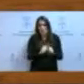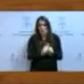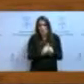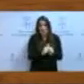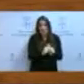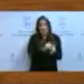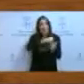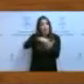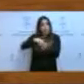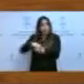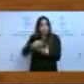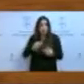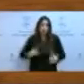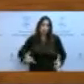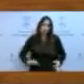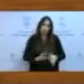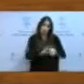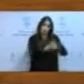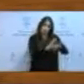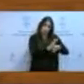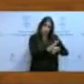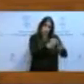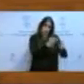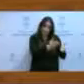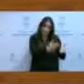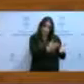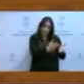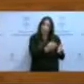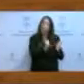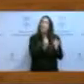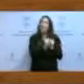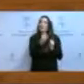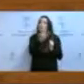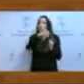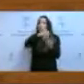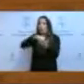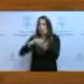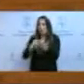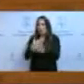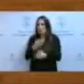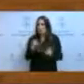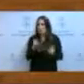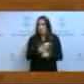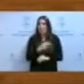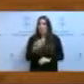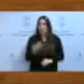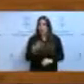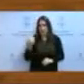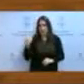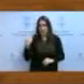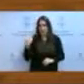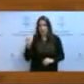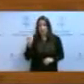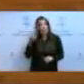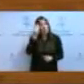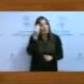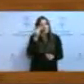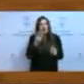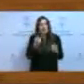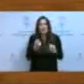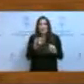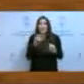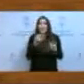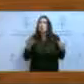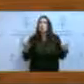centros adscritos a su consejería, en concreto en 21 centros de día. Creemos necesario y